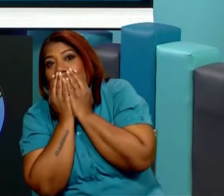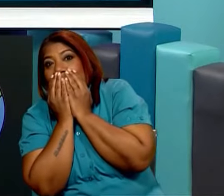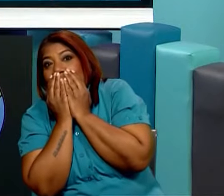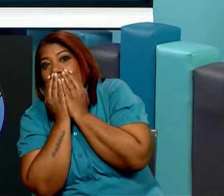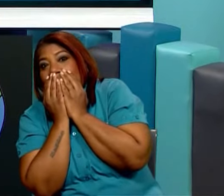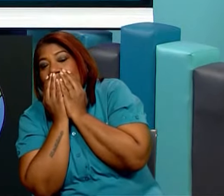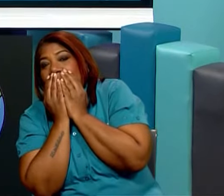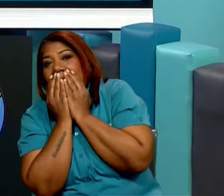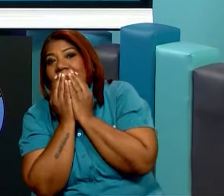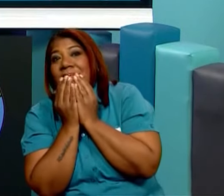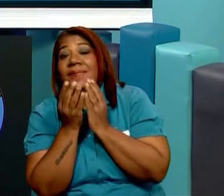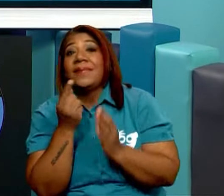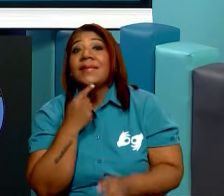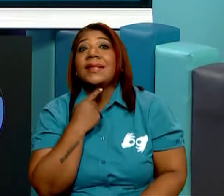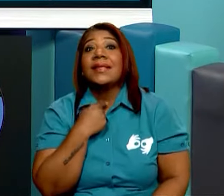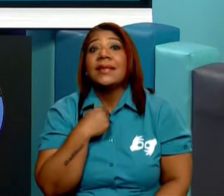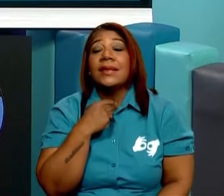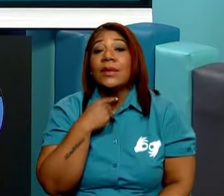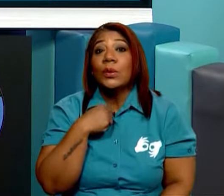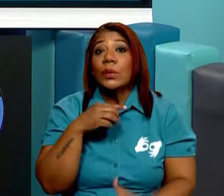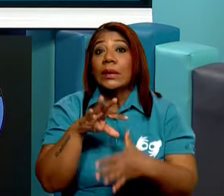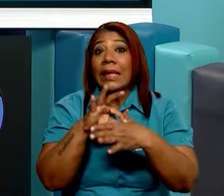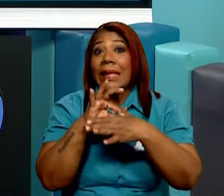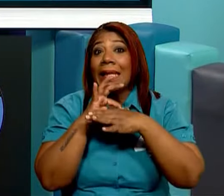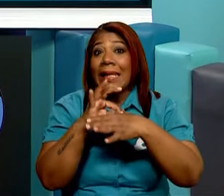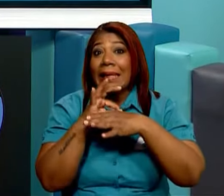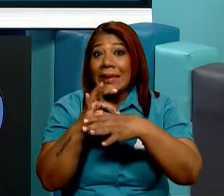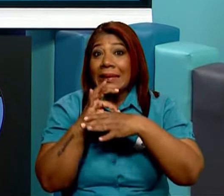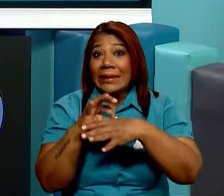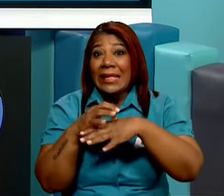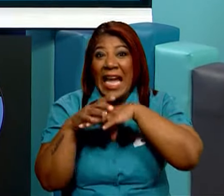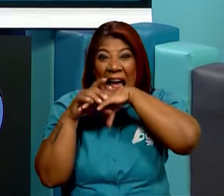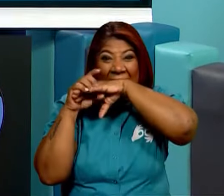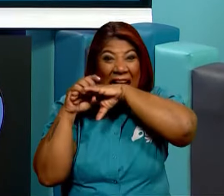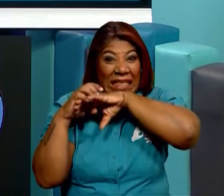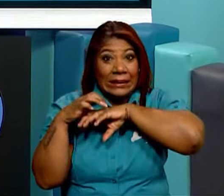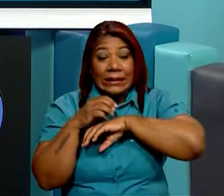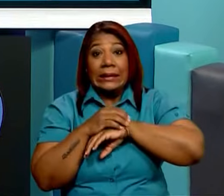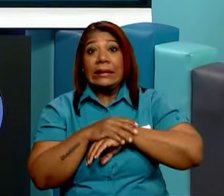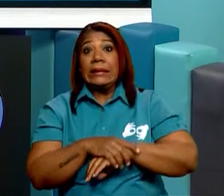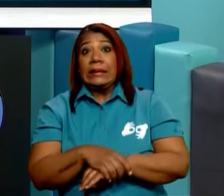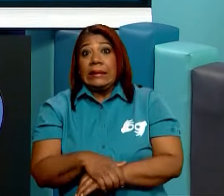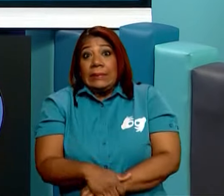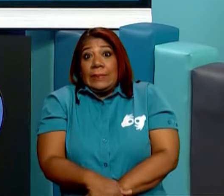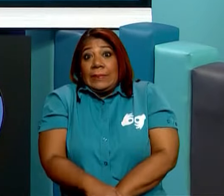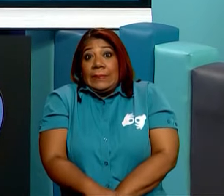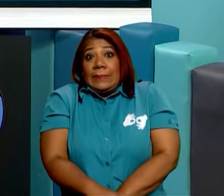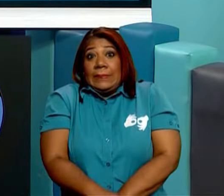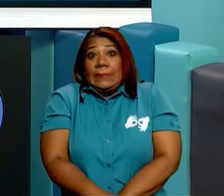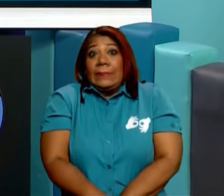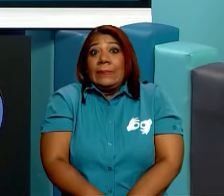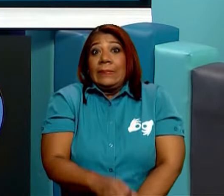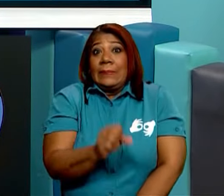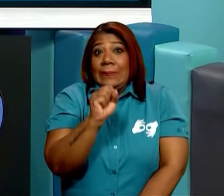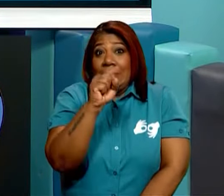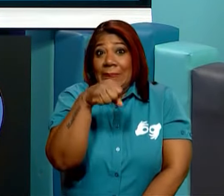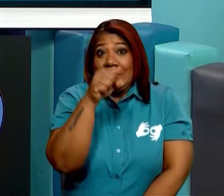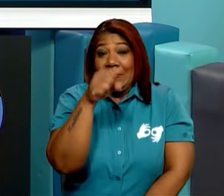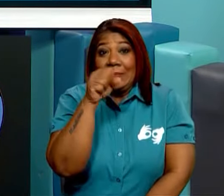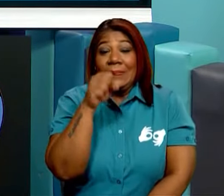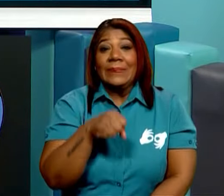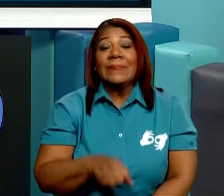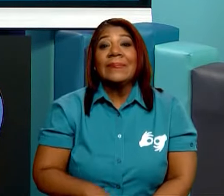Me gusta comer carne, carne. Eso es lo que come el león. Mire lo que él tiene